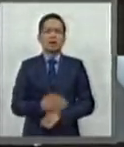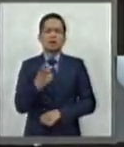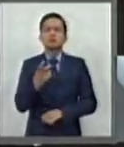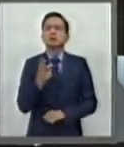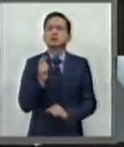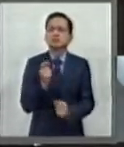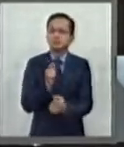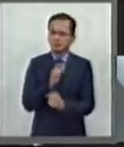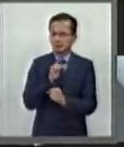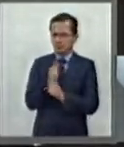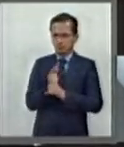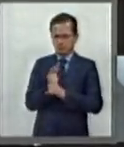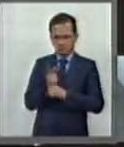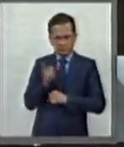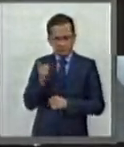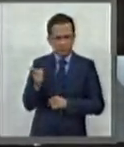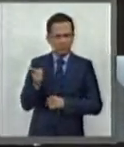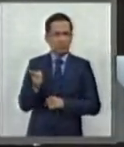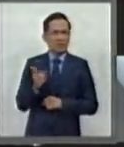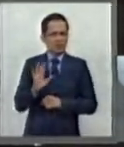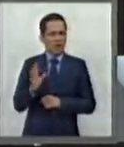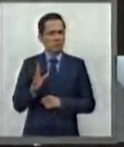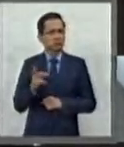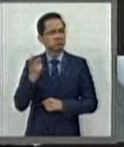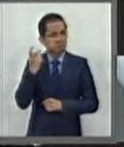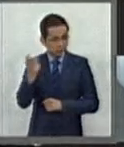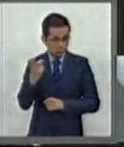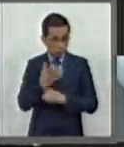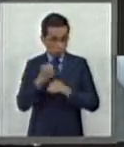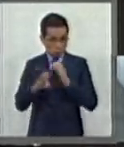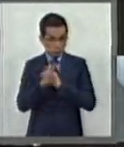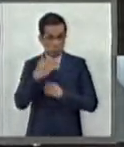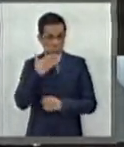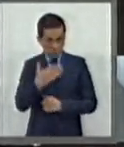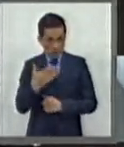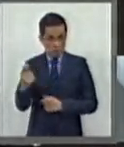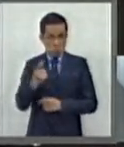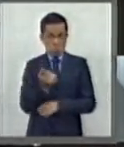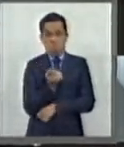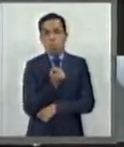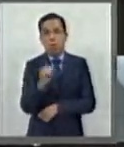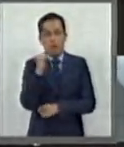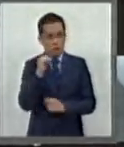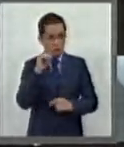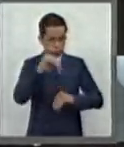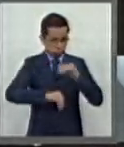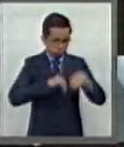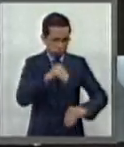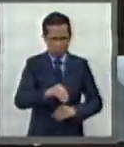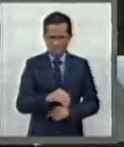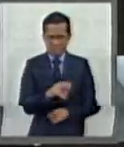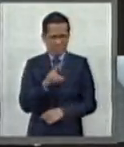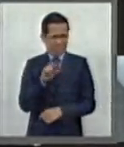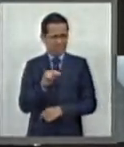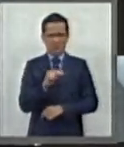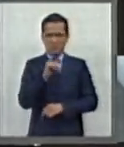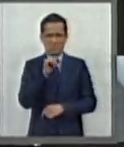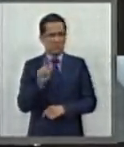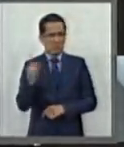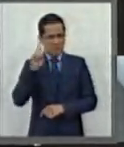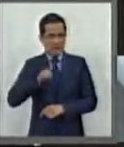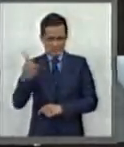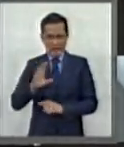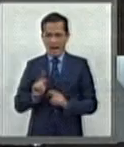cuando además ya se ha probado que tales maravillas no han ocurrido cuando ya han estado al frente del